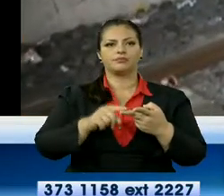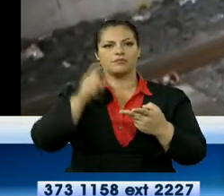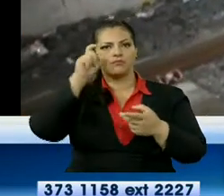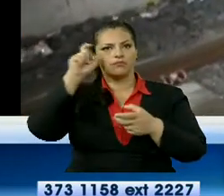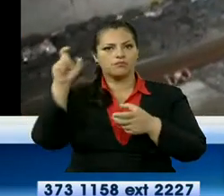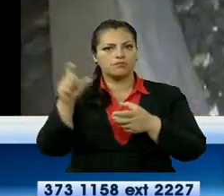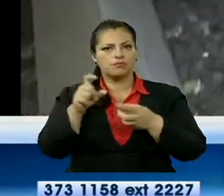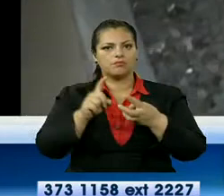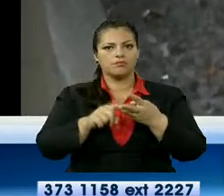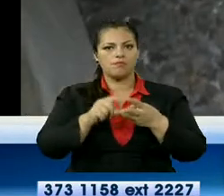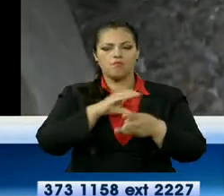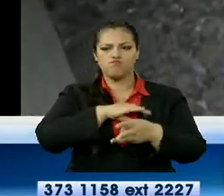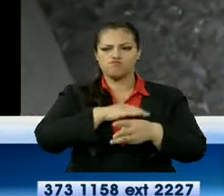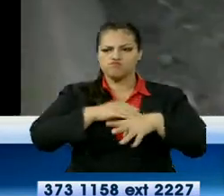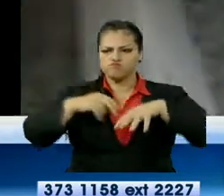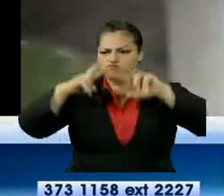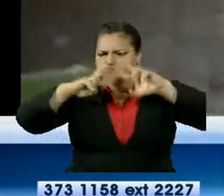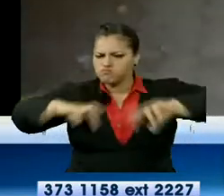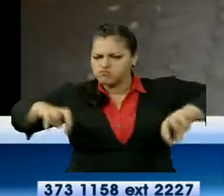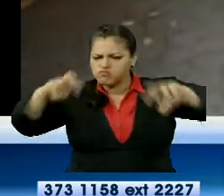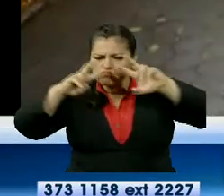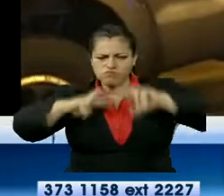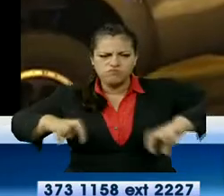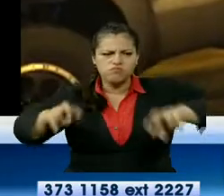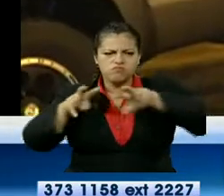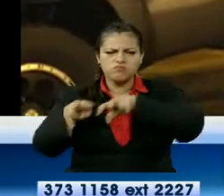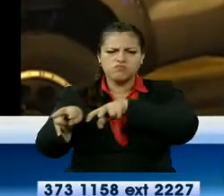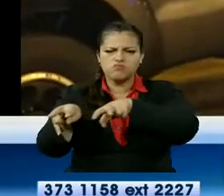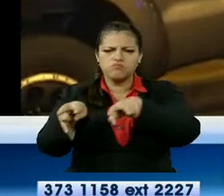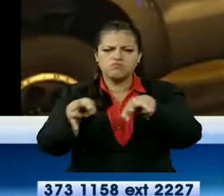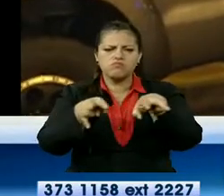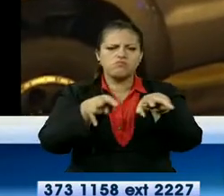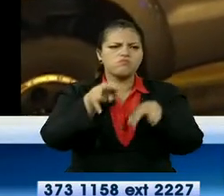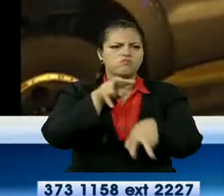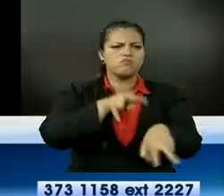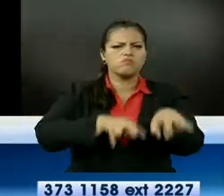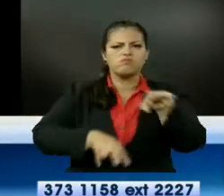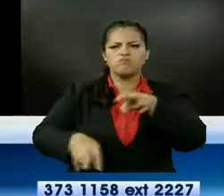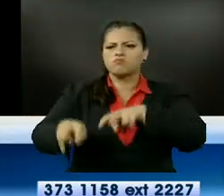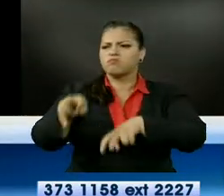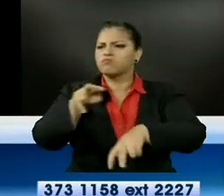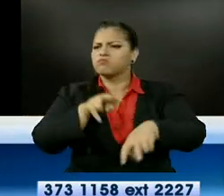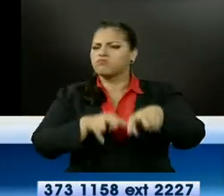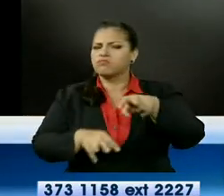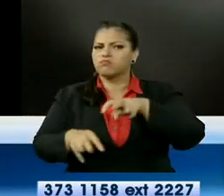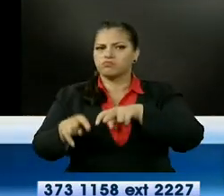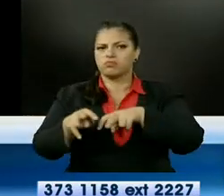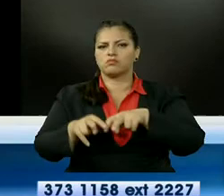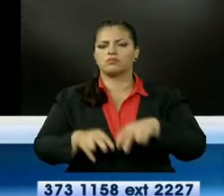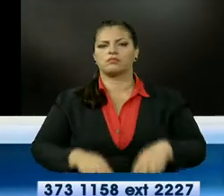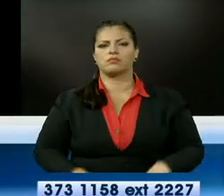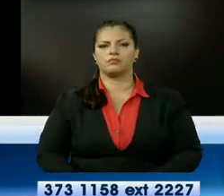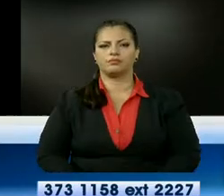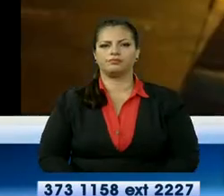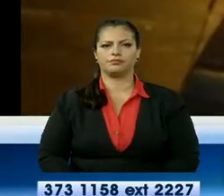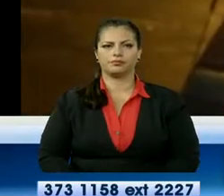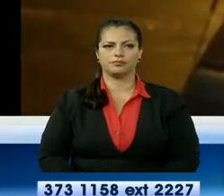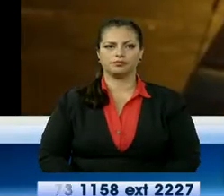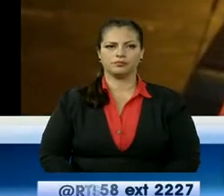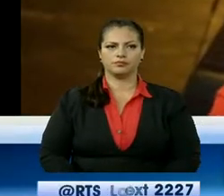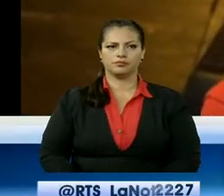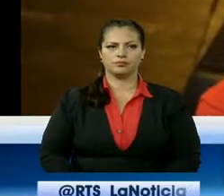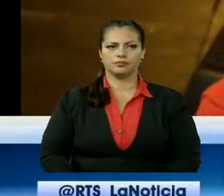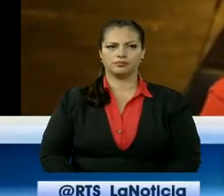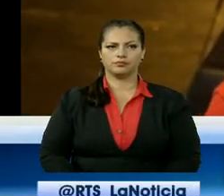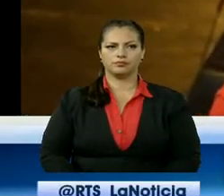campo en pleno centro de Riobamba, en el sector La Giralda Plaza. Es aquí donde sucedió la tragedia. Solo